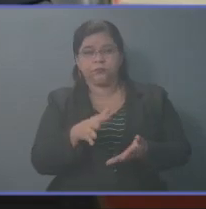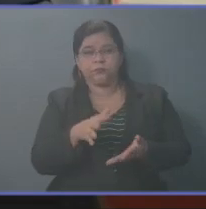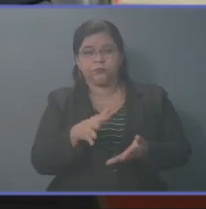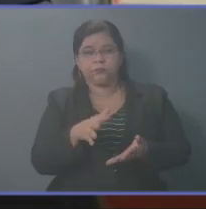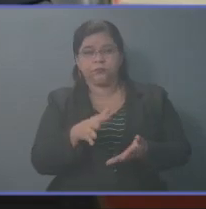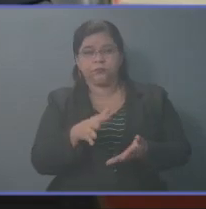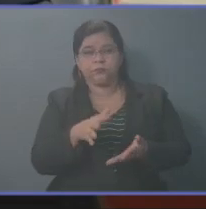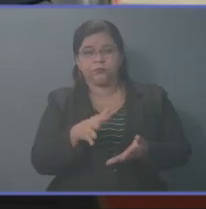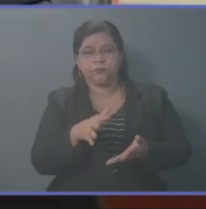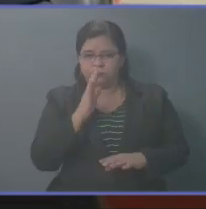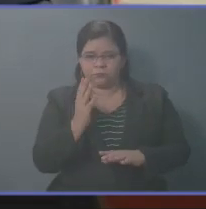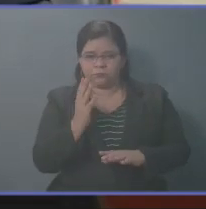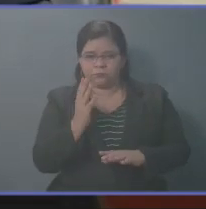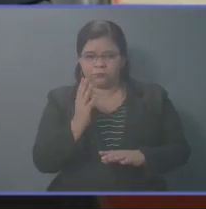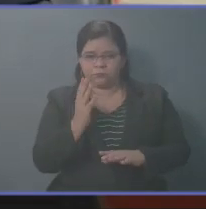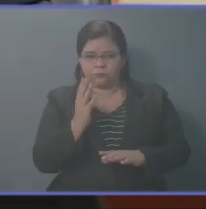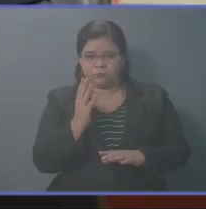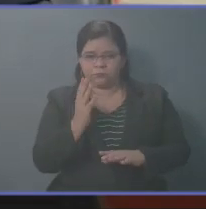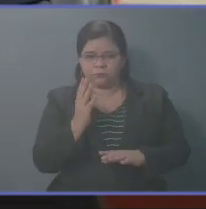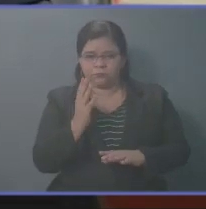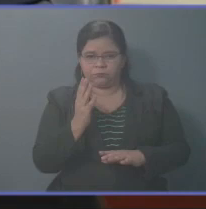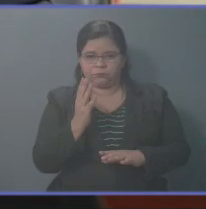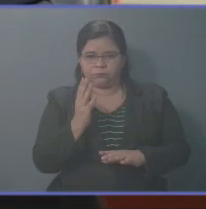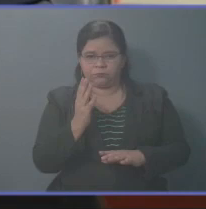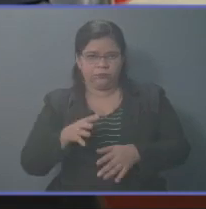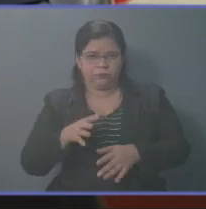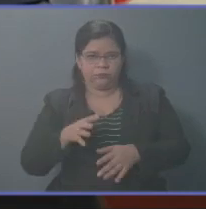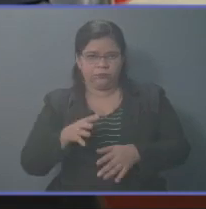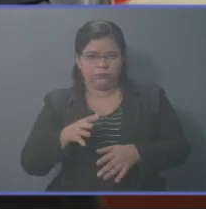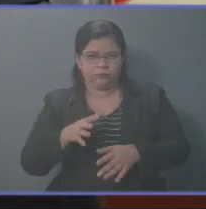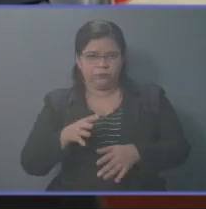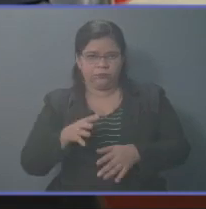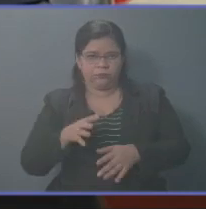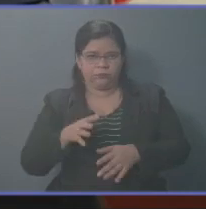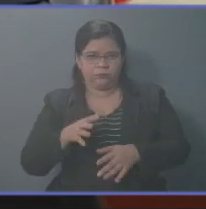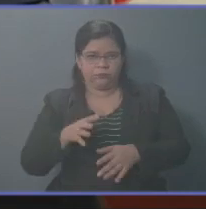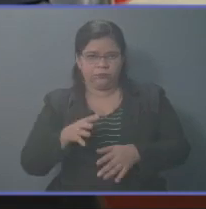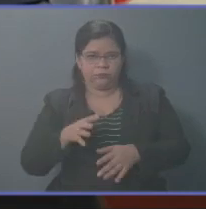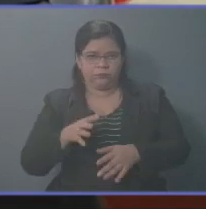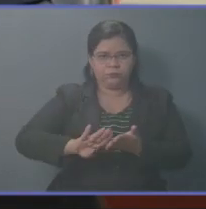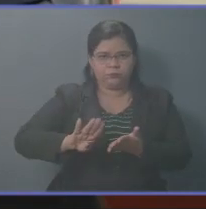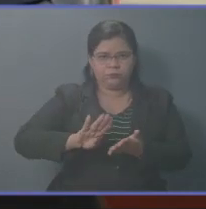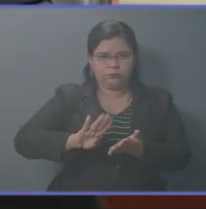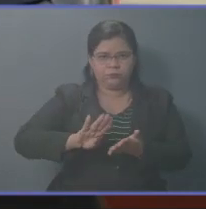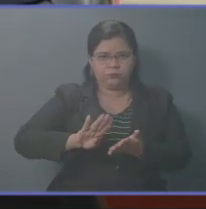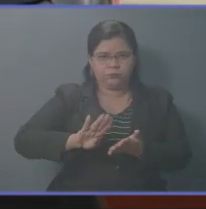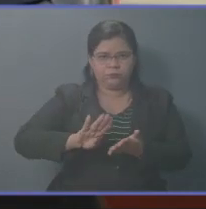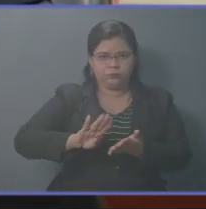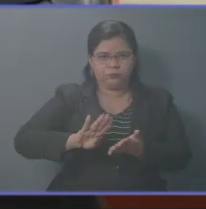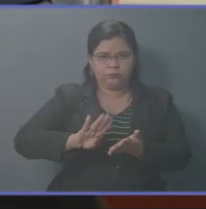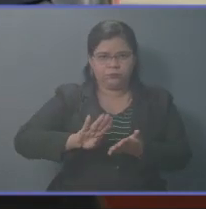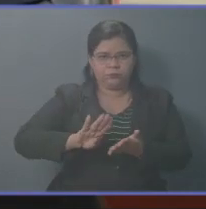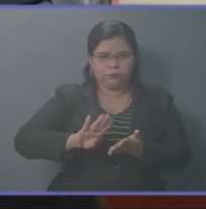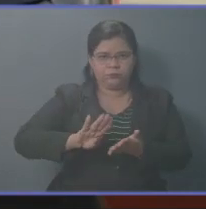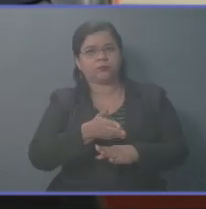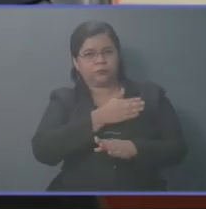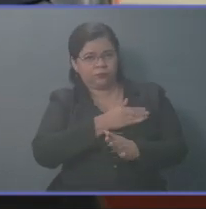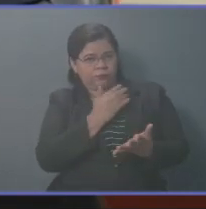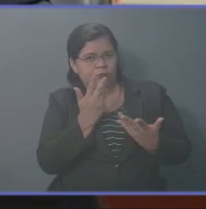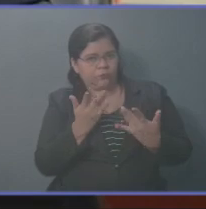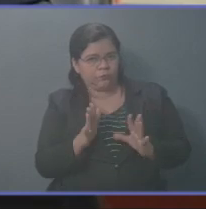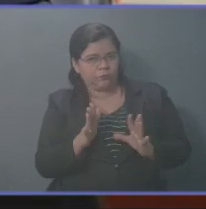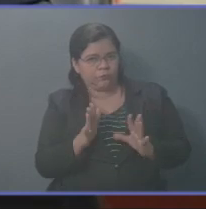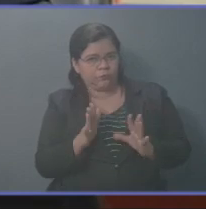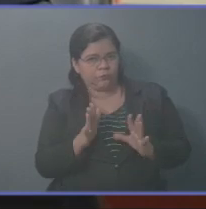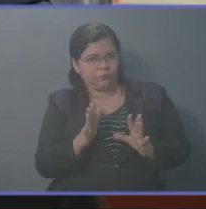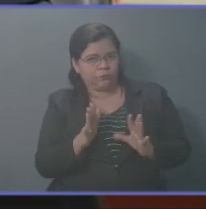reducción de las tarifas de servicio público de transporte colectivo de pasajeros. Romanos 3, que no obstante los diversos incrementos que en los mercados ha tenido los